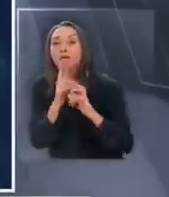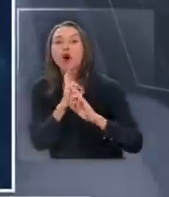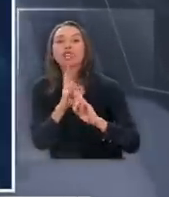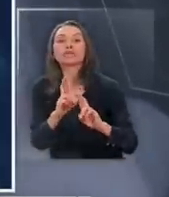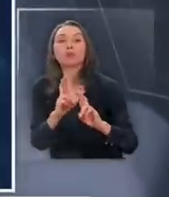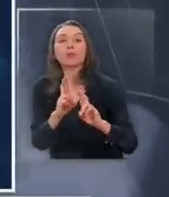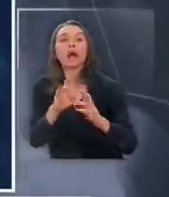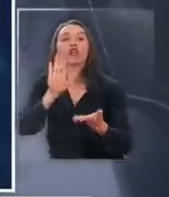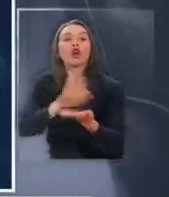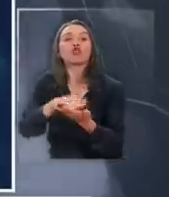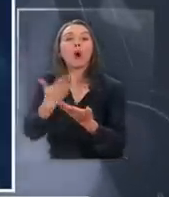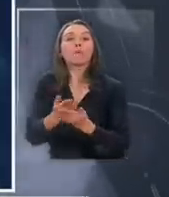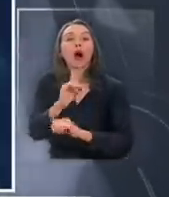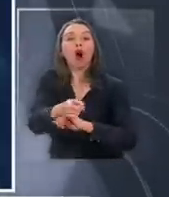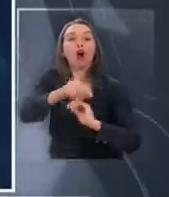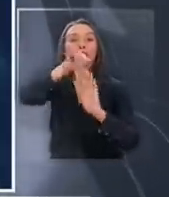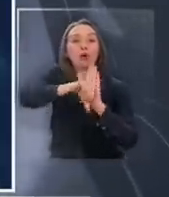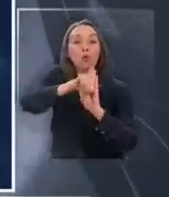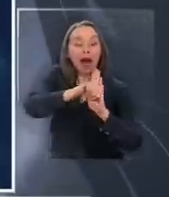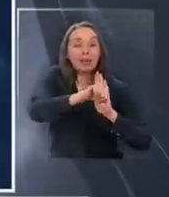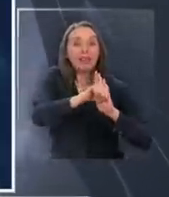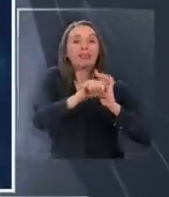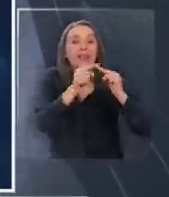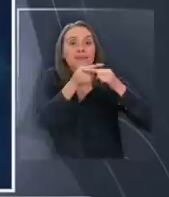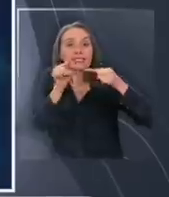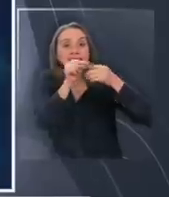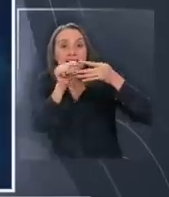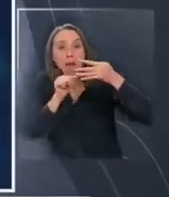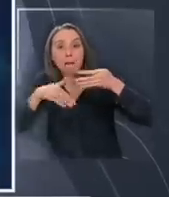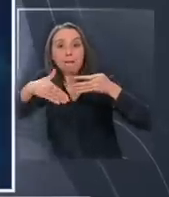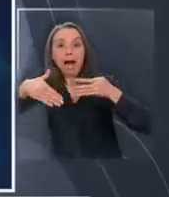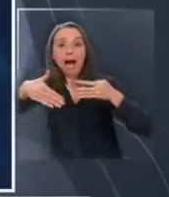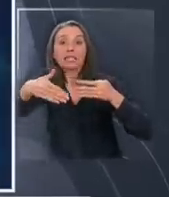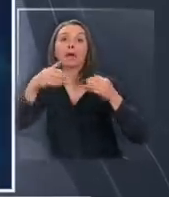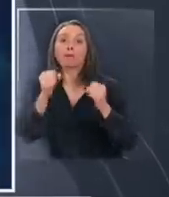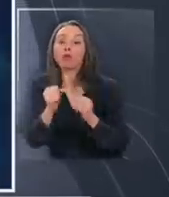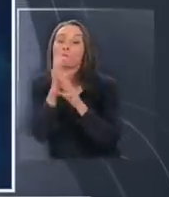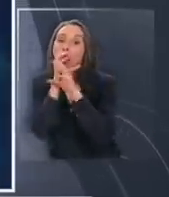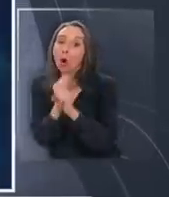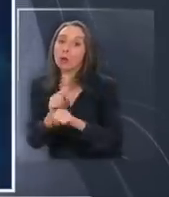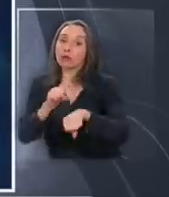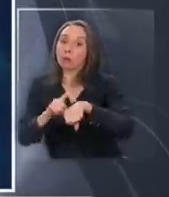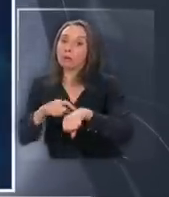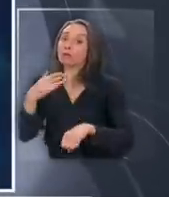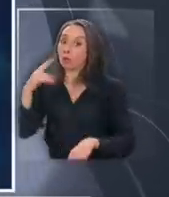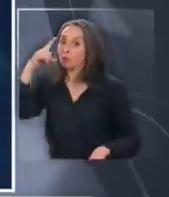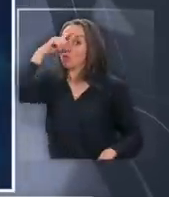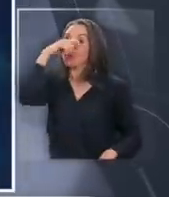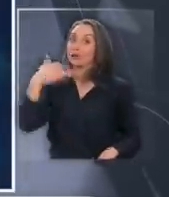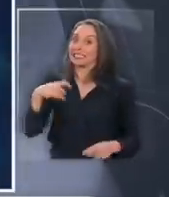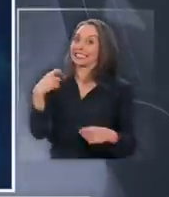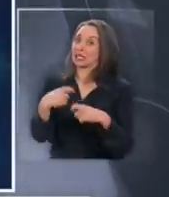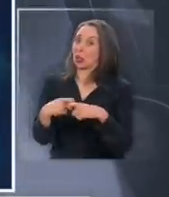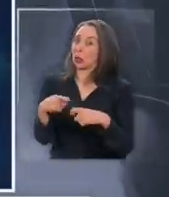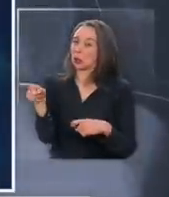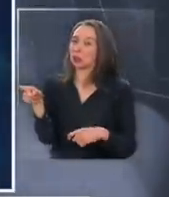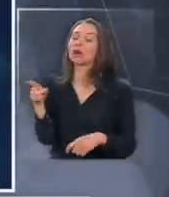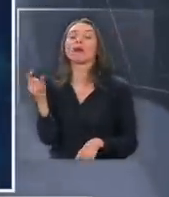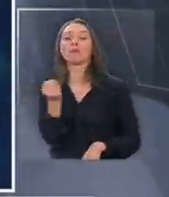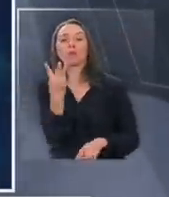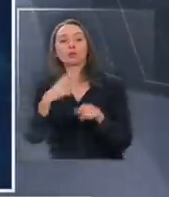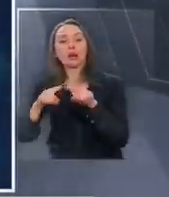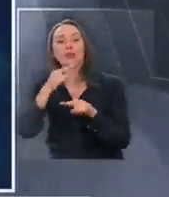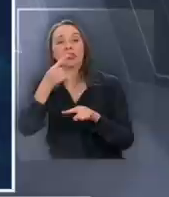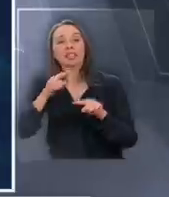que ocurra, podremos sobrellevar un momento muy duro. Bueno, doctor, de hecho usted lo ha dicho varias veces,